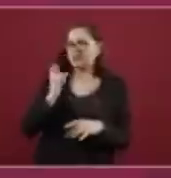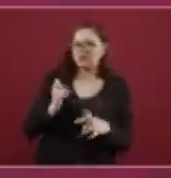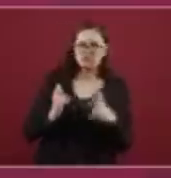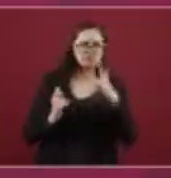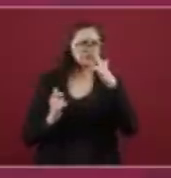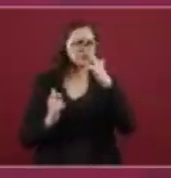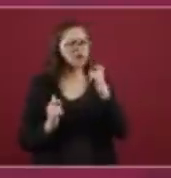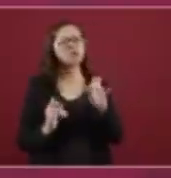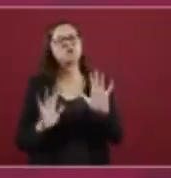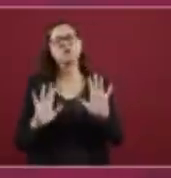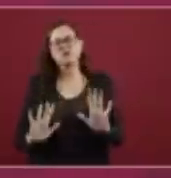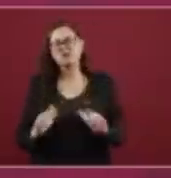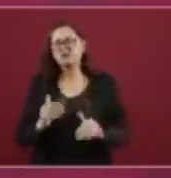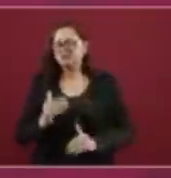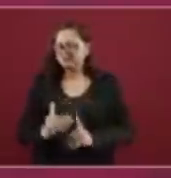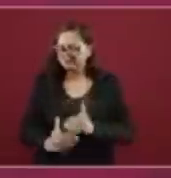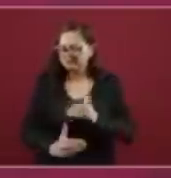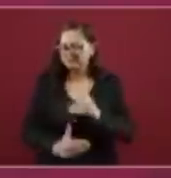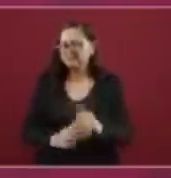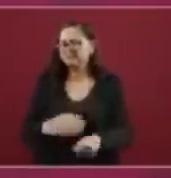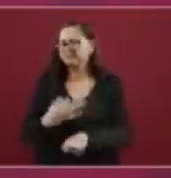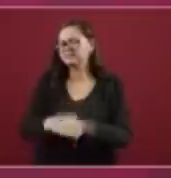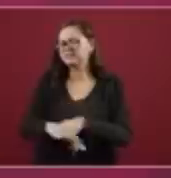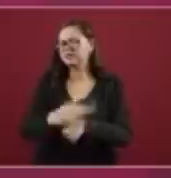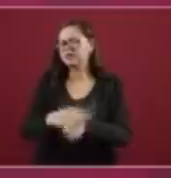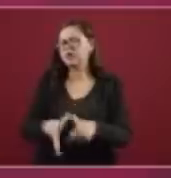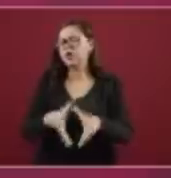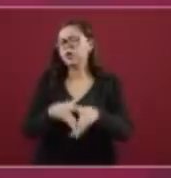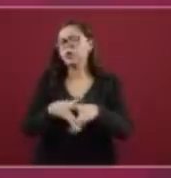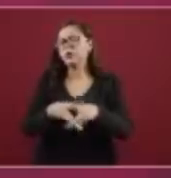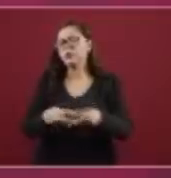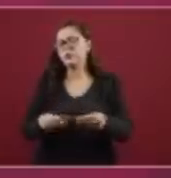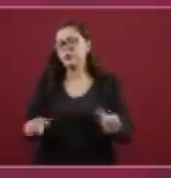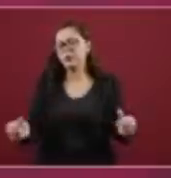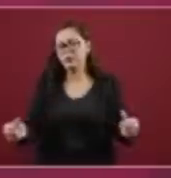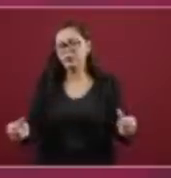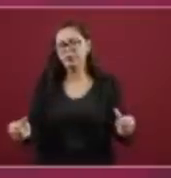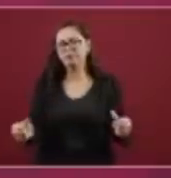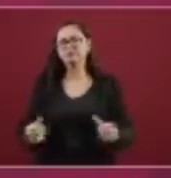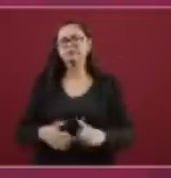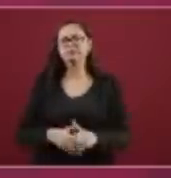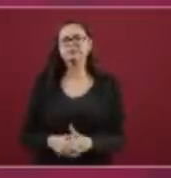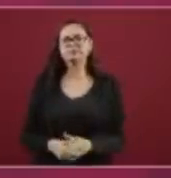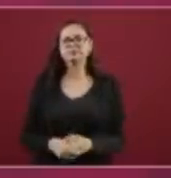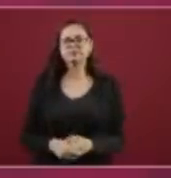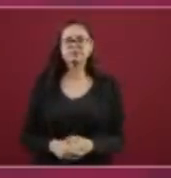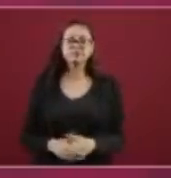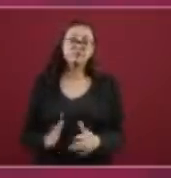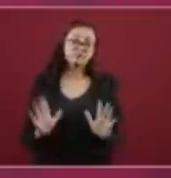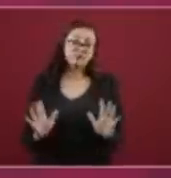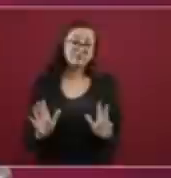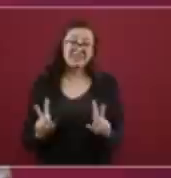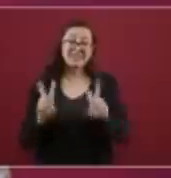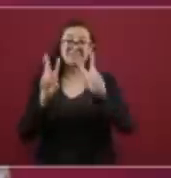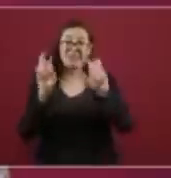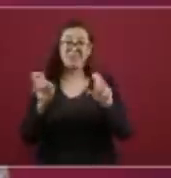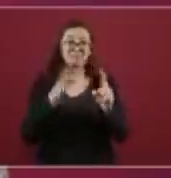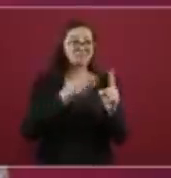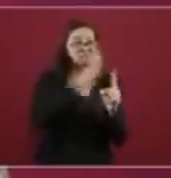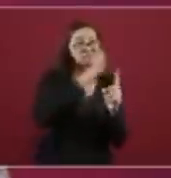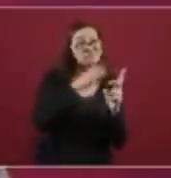sea temporal, transitorio, tiene varias aristas